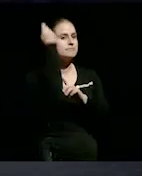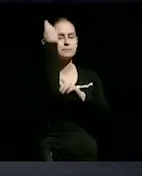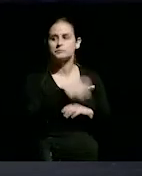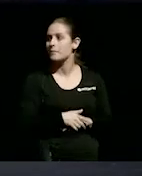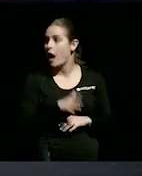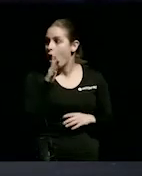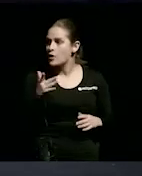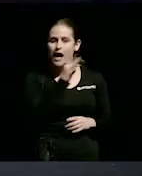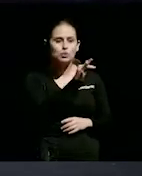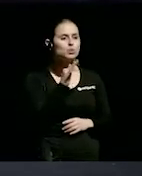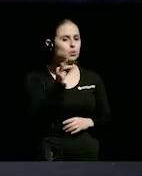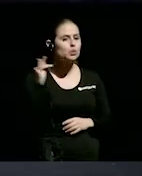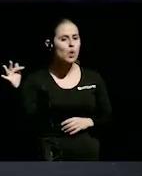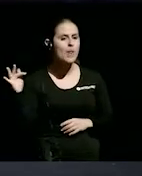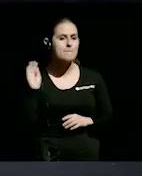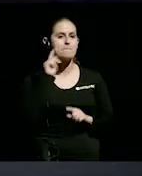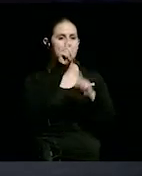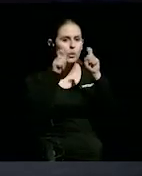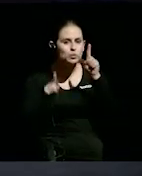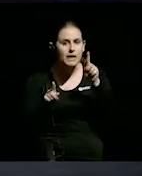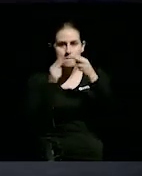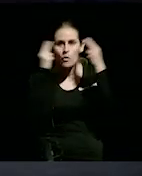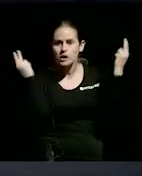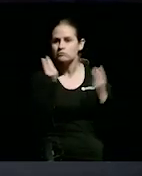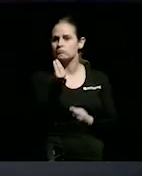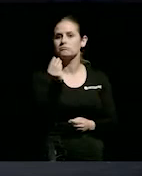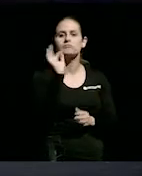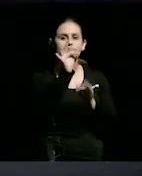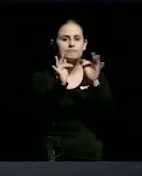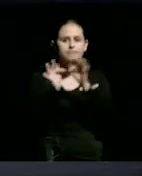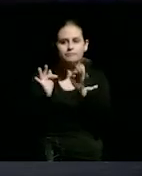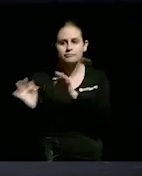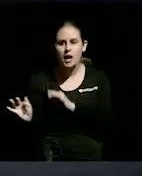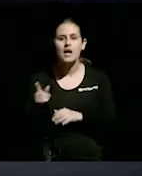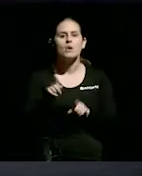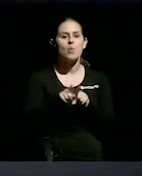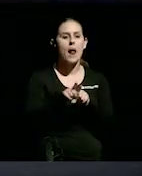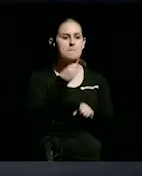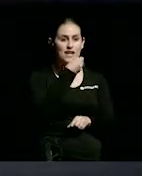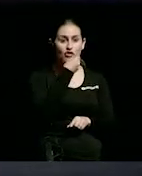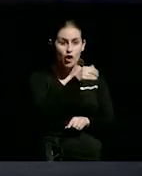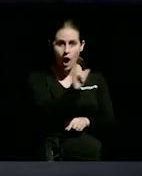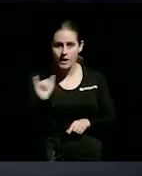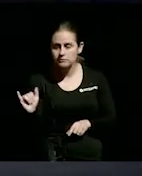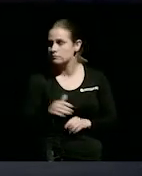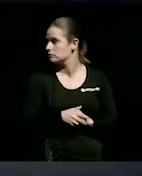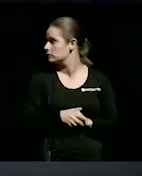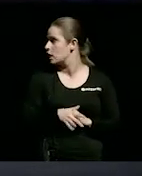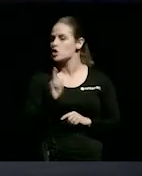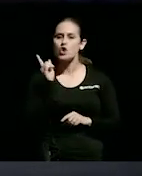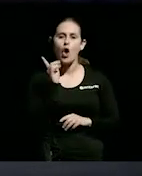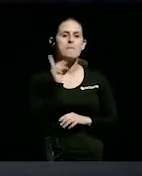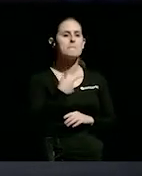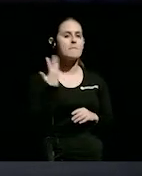preguntas, aportaciones, comentarios por parte del público. Hay un par de micrófonos por ahí, solamente tenéis que levantar la